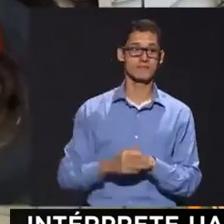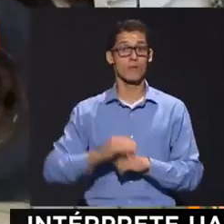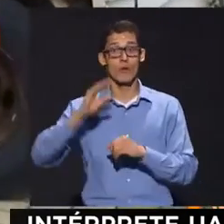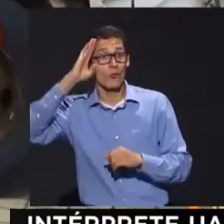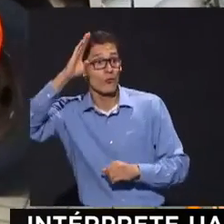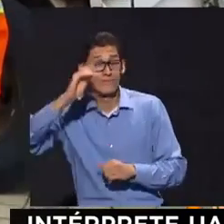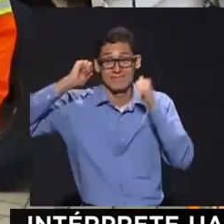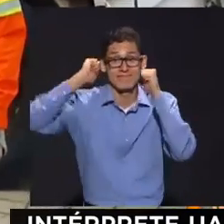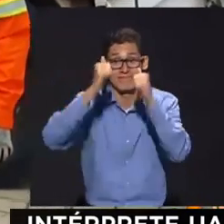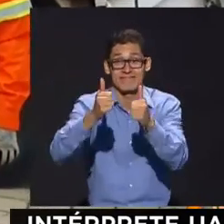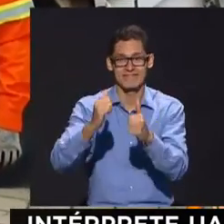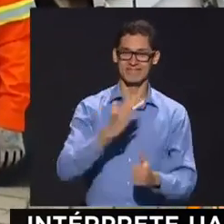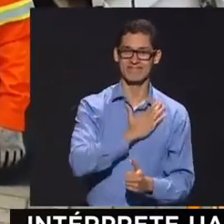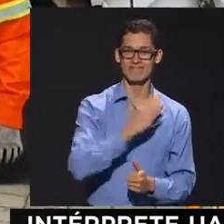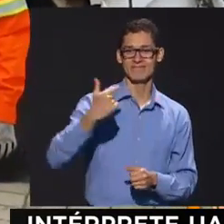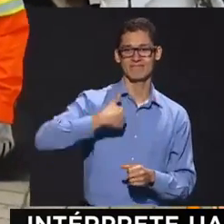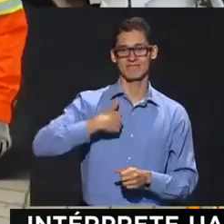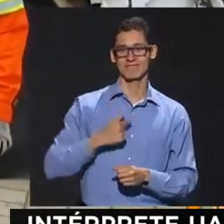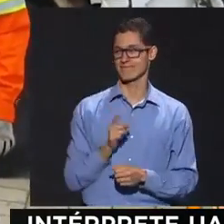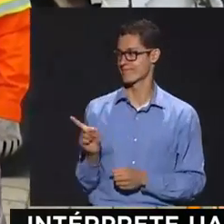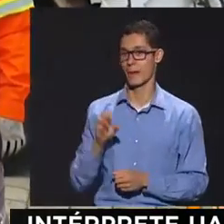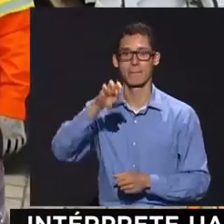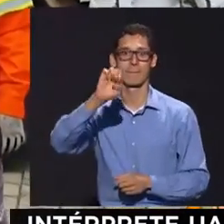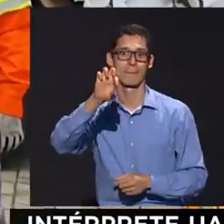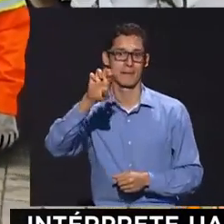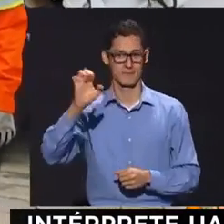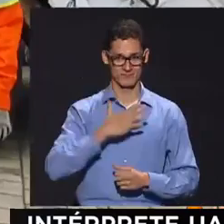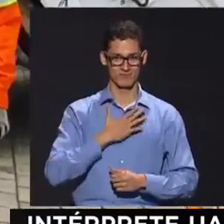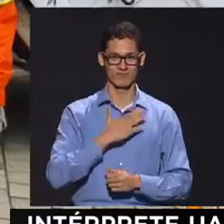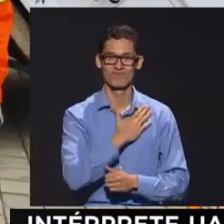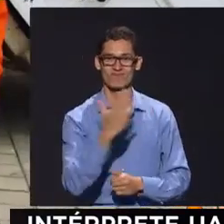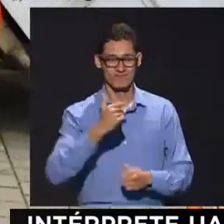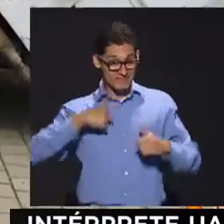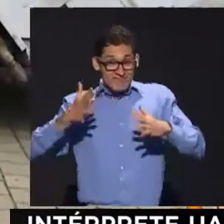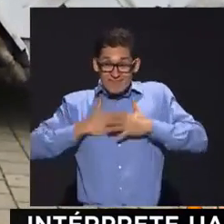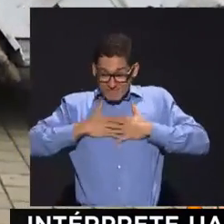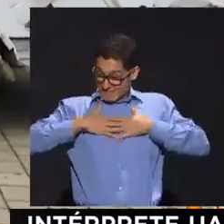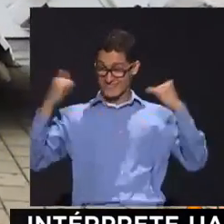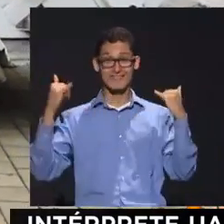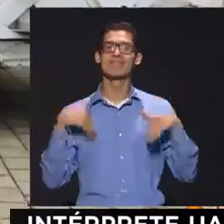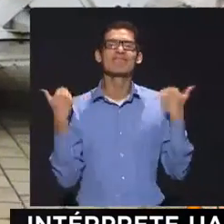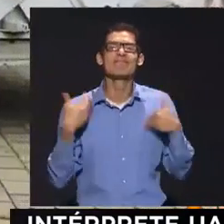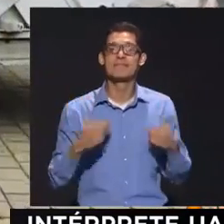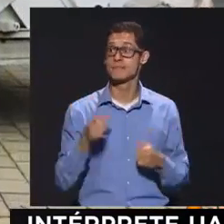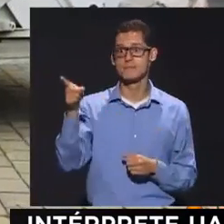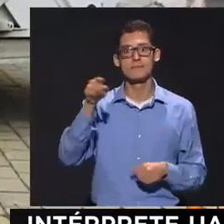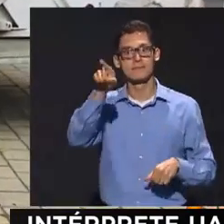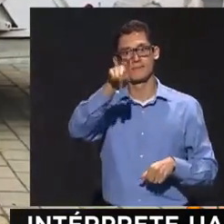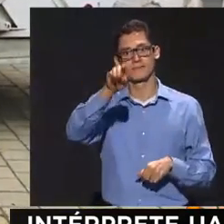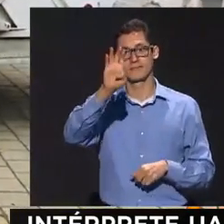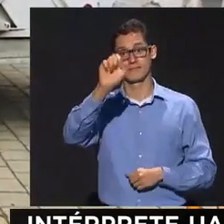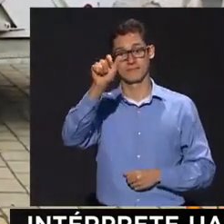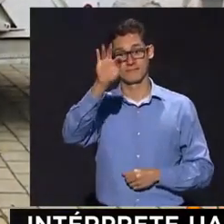como están yo soy pepe y hoy estoy feliz porque estoy con mi amigo sebastián